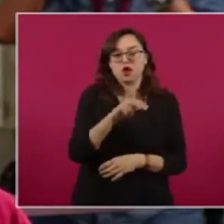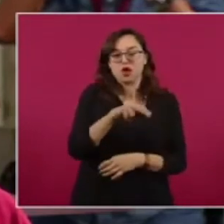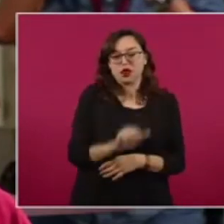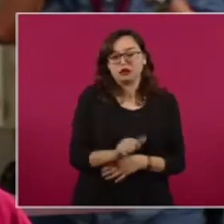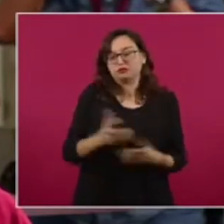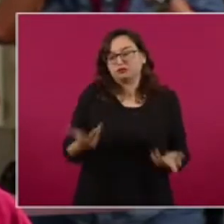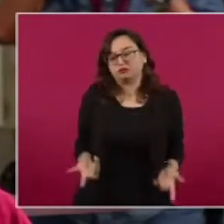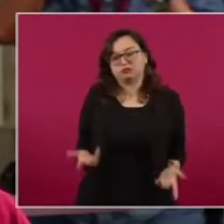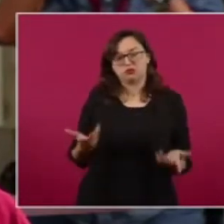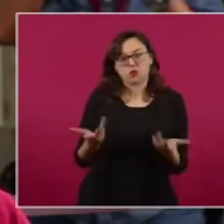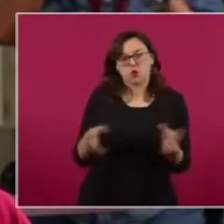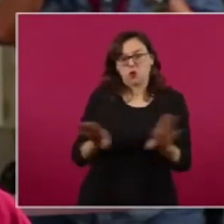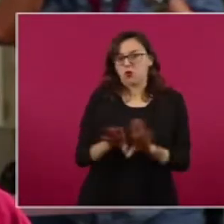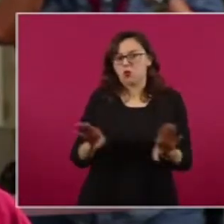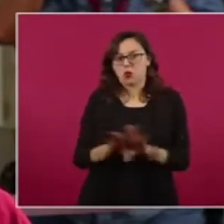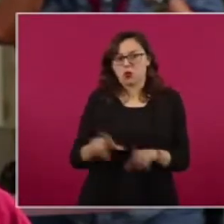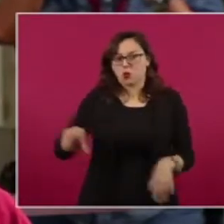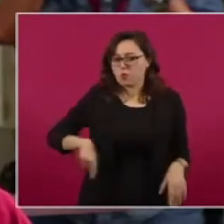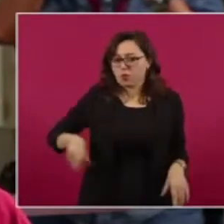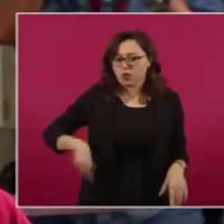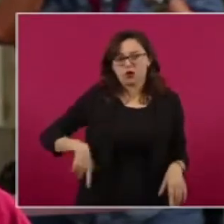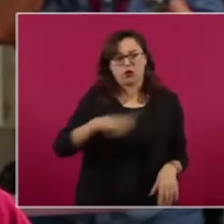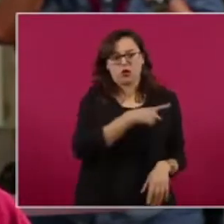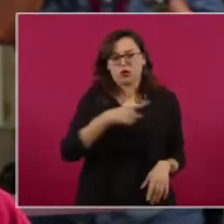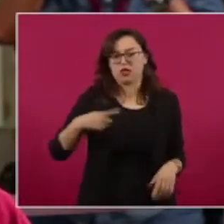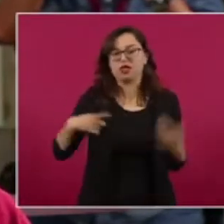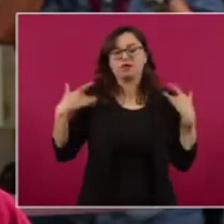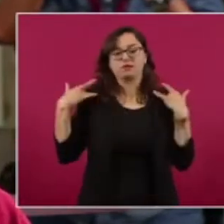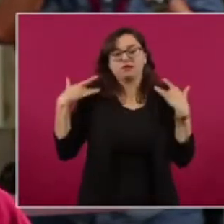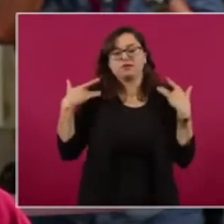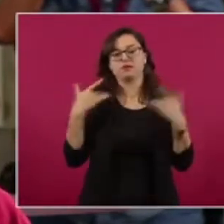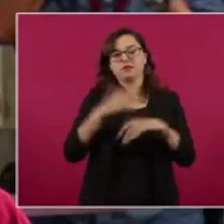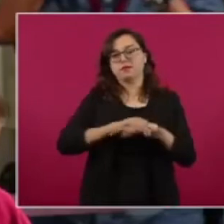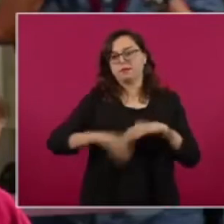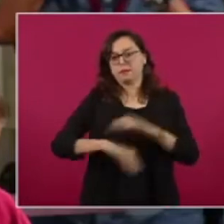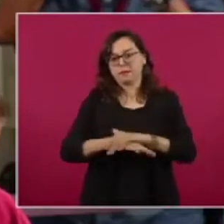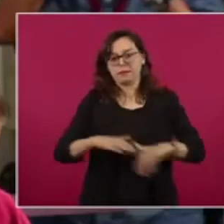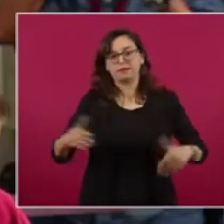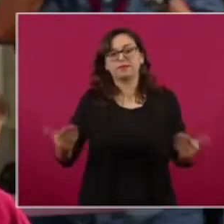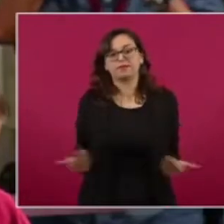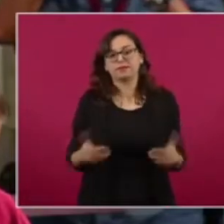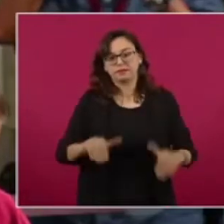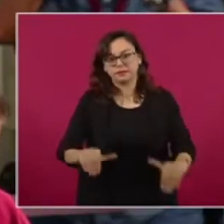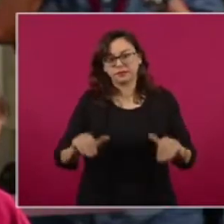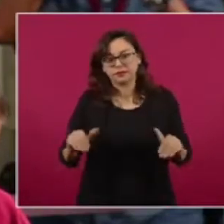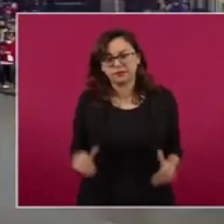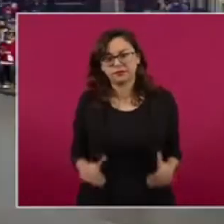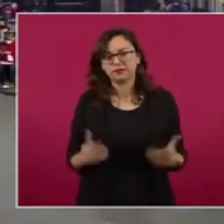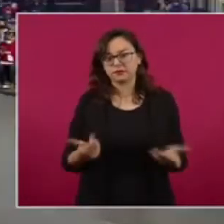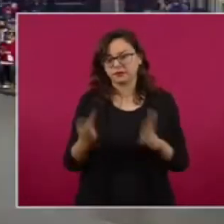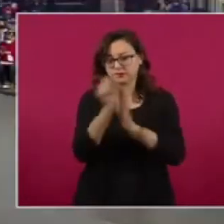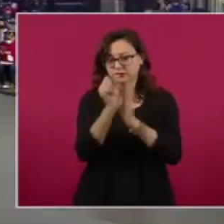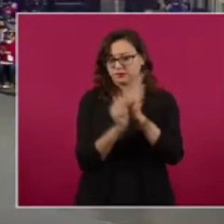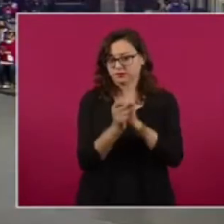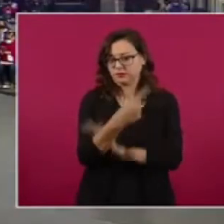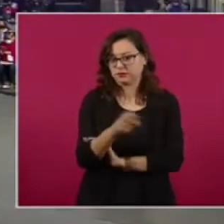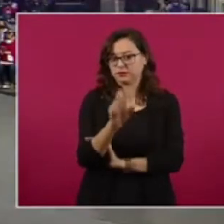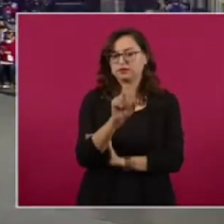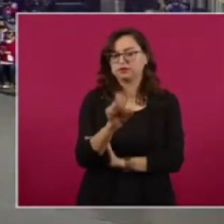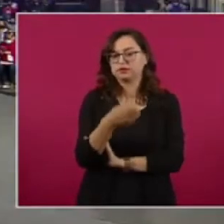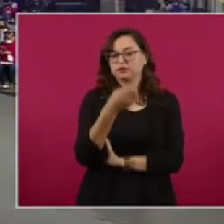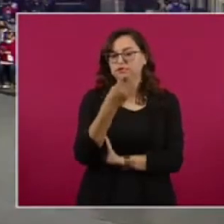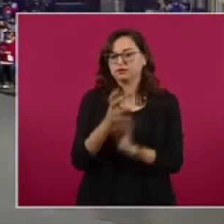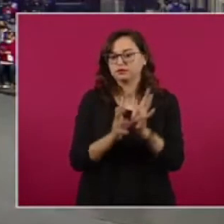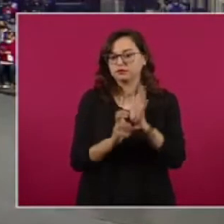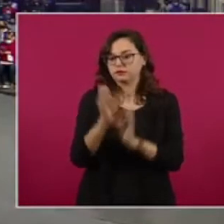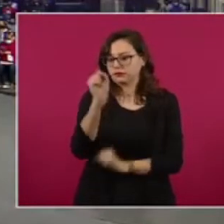se vulnera el principio de imparcialidad y equidad en la contienda, violando el artículo 134 de la Constitución. Asimismo,